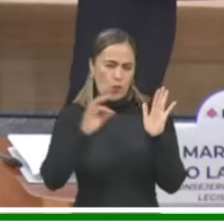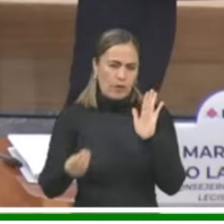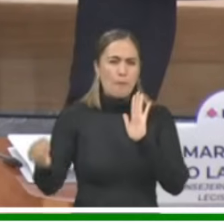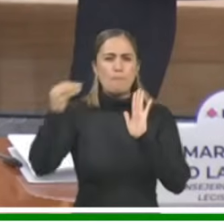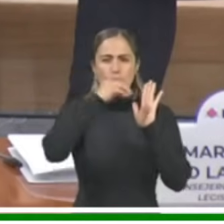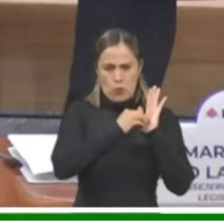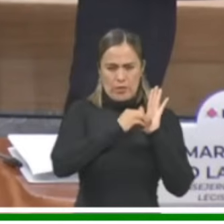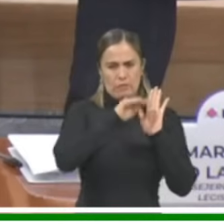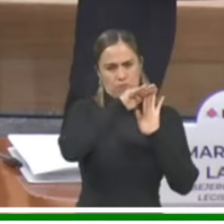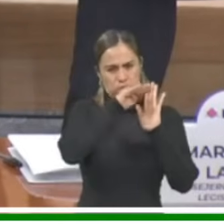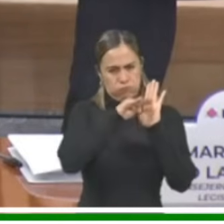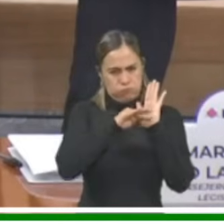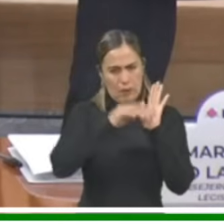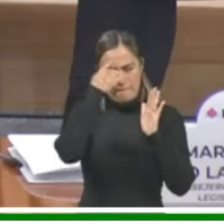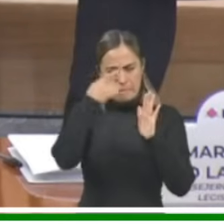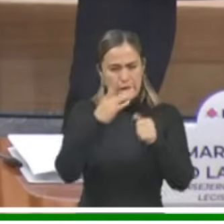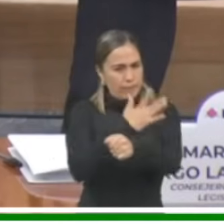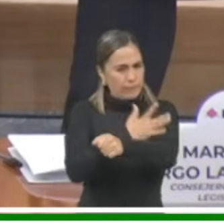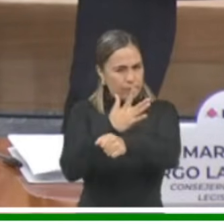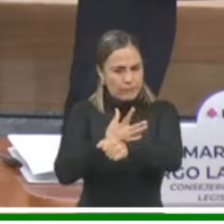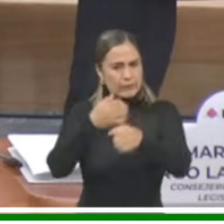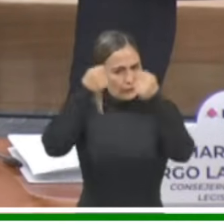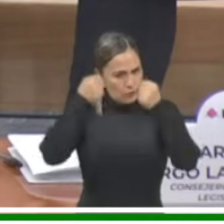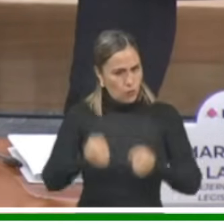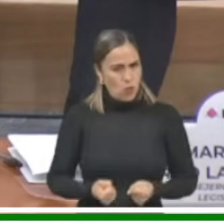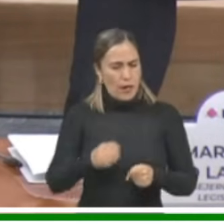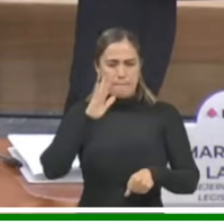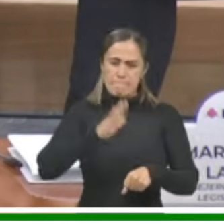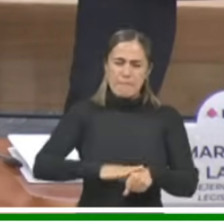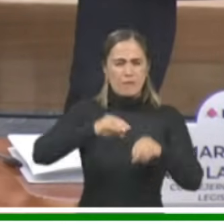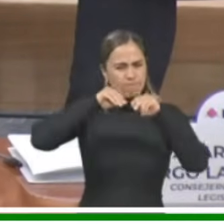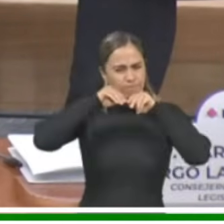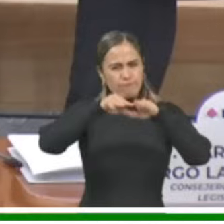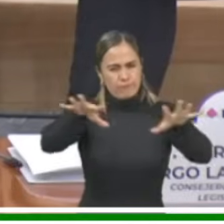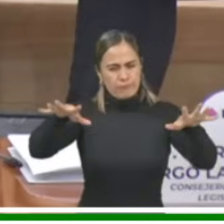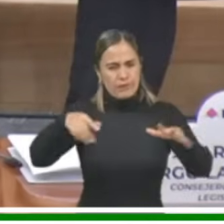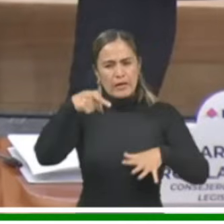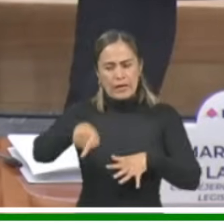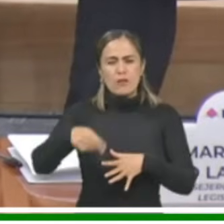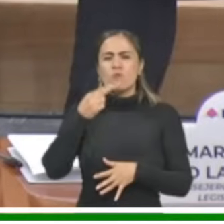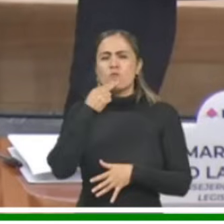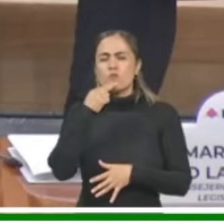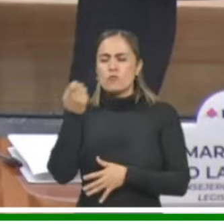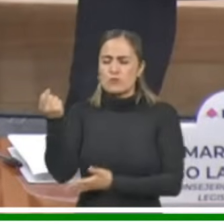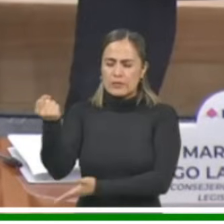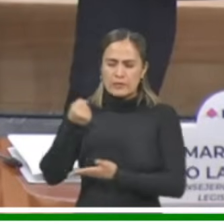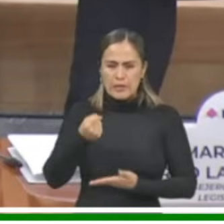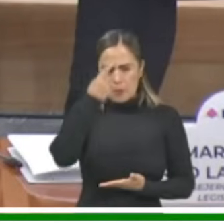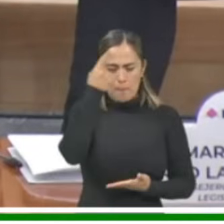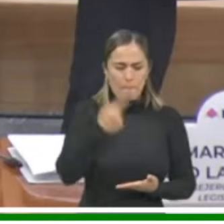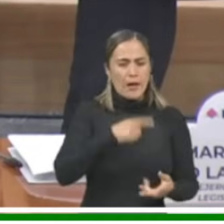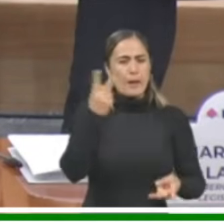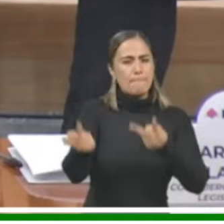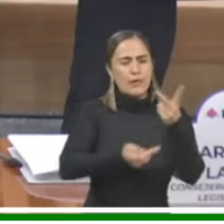necesarias y garantizar la transparencia, certeza y máxima publicidad de los recursos utilizados en la realización de